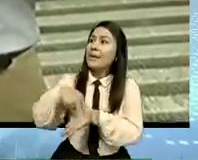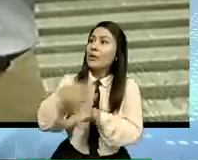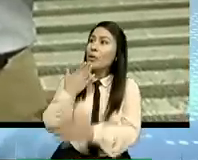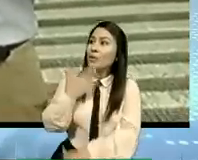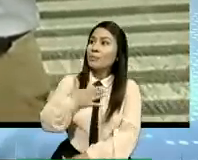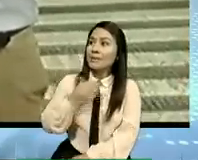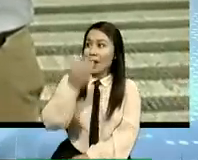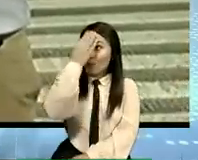tal, mi querido Jorge? ¿Cómo estás? Buenos días.